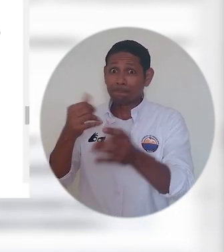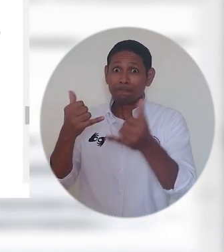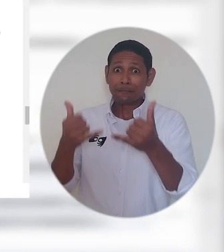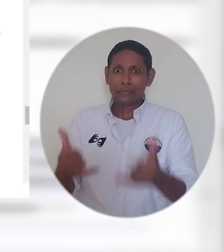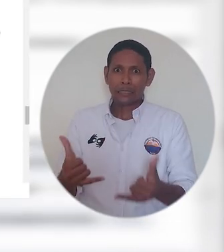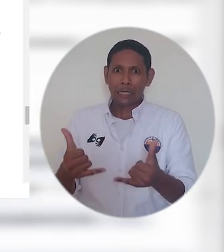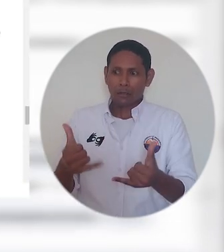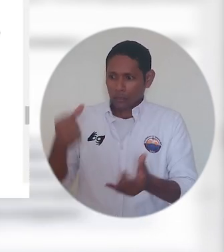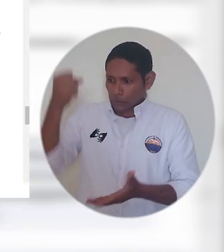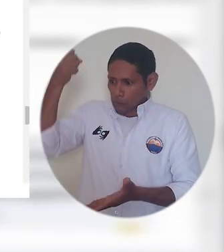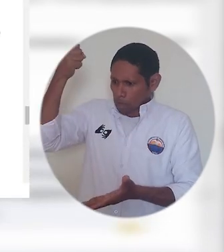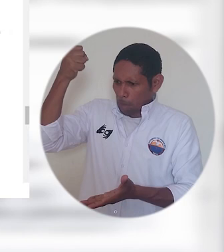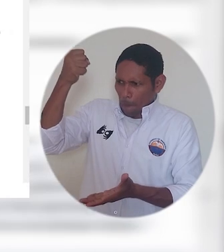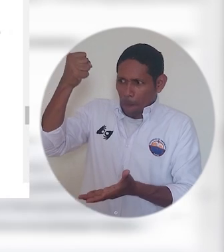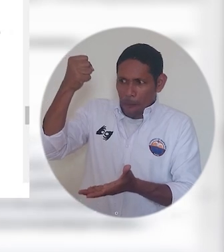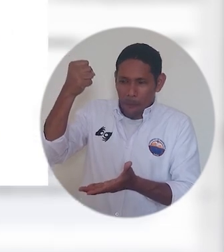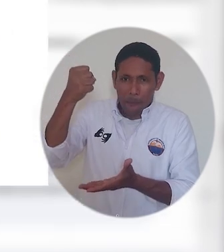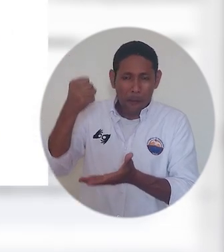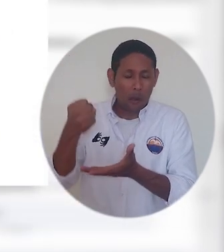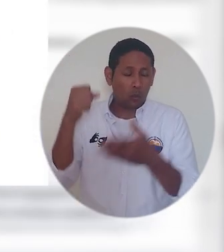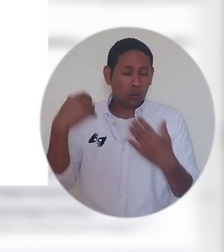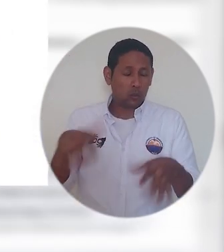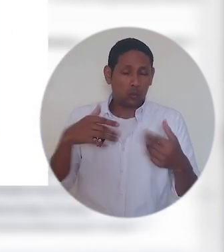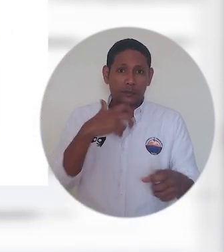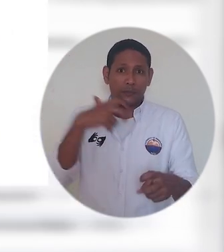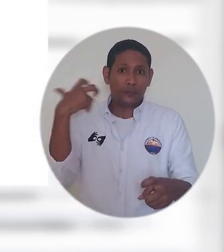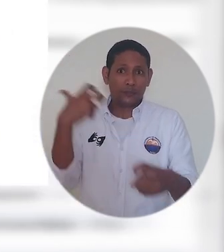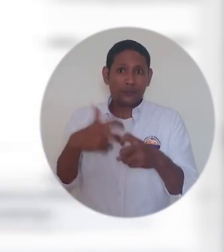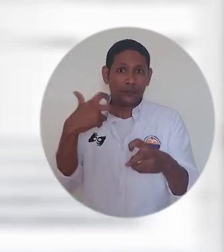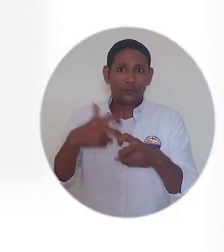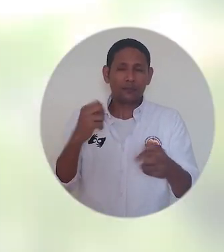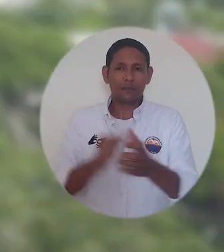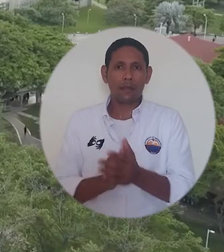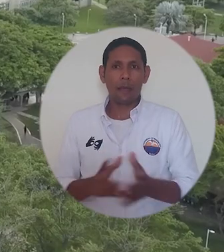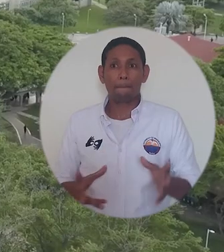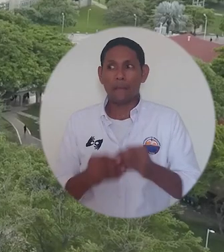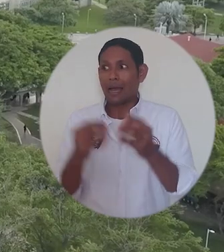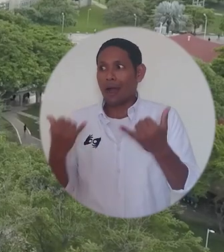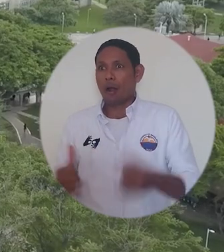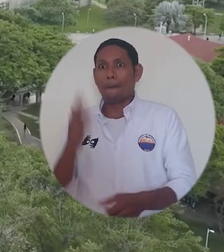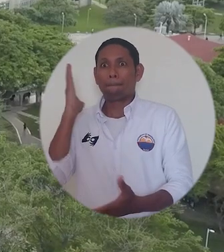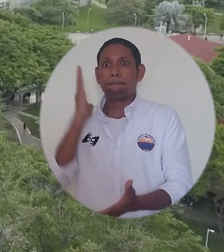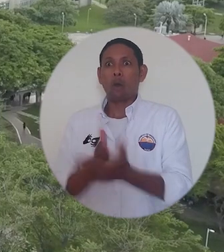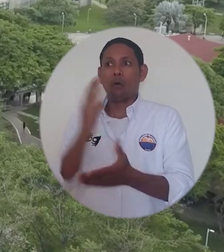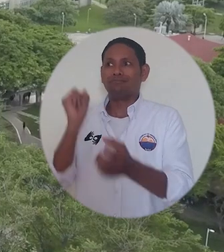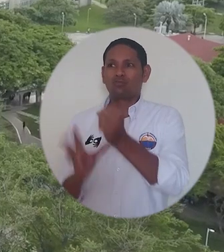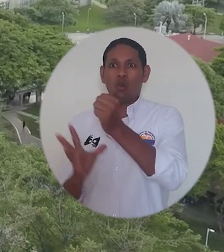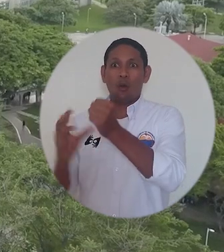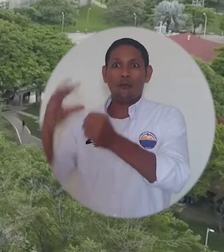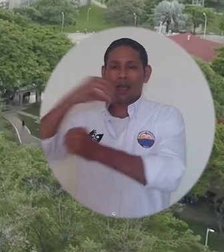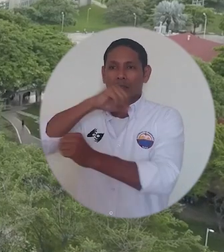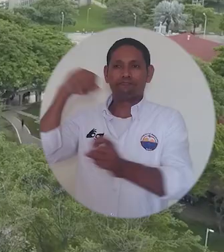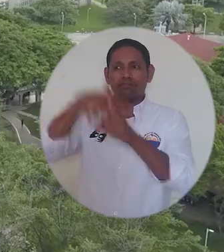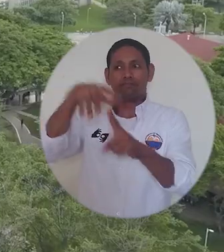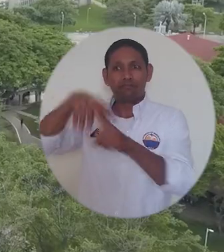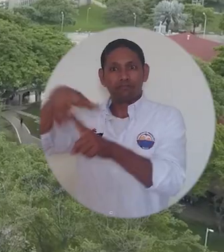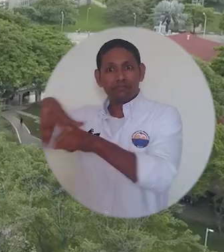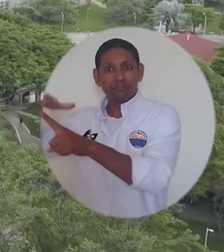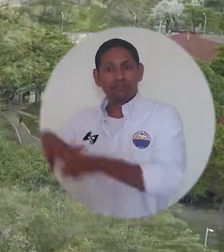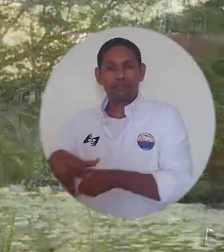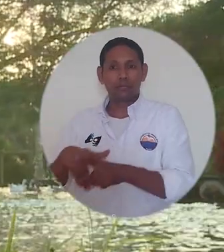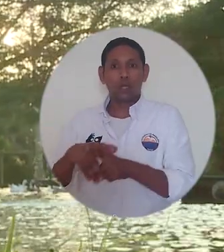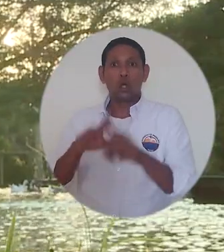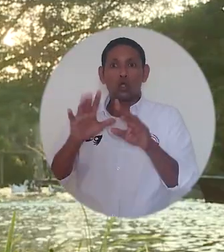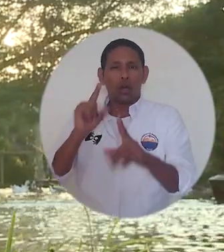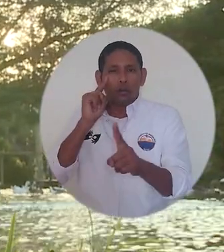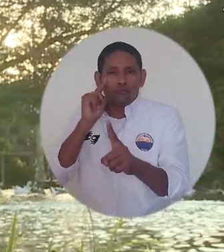pertinente gestión ante la grave situación de desfinanciación que por décadas ha atravesado esta casa de estudios superiores, así como ante la actual crisis por